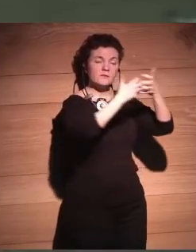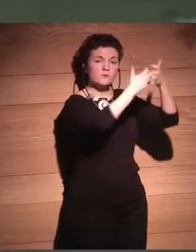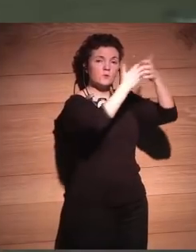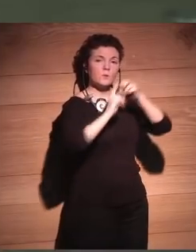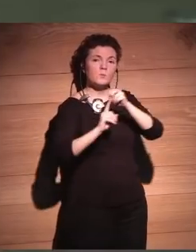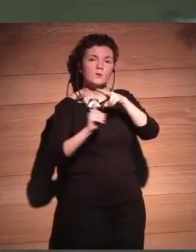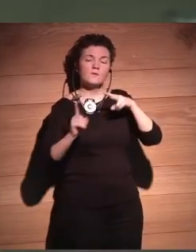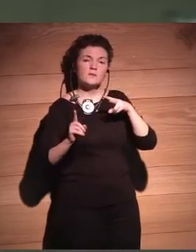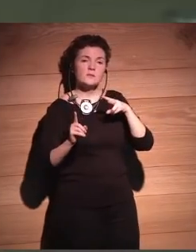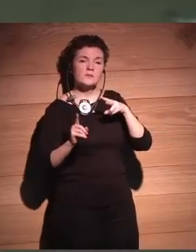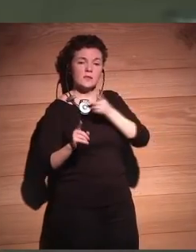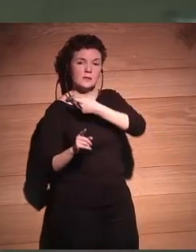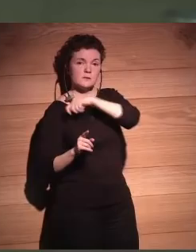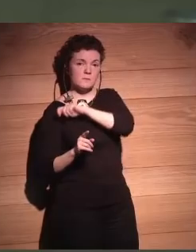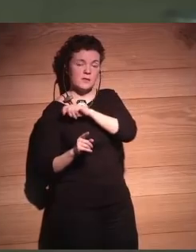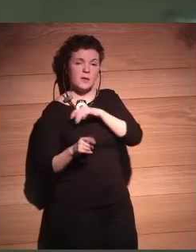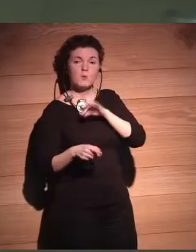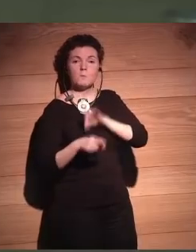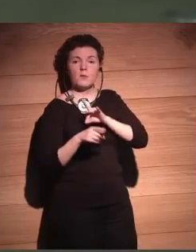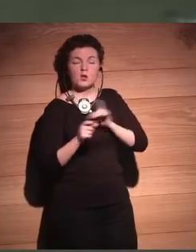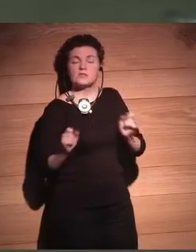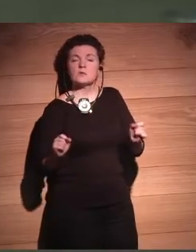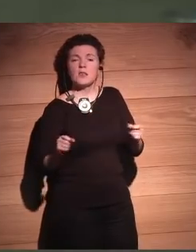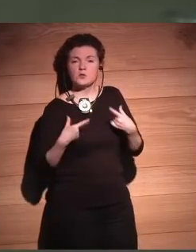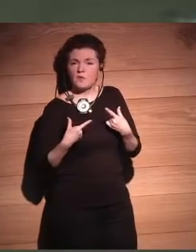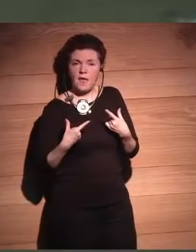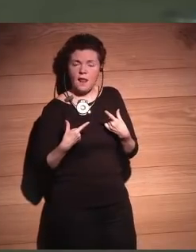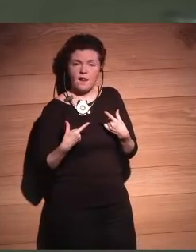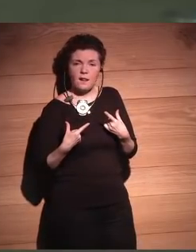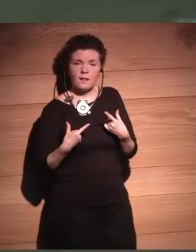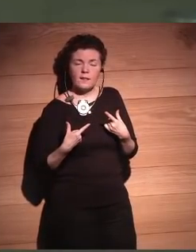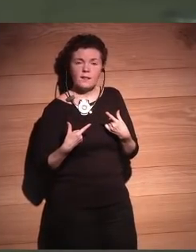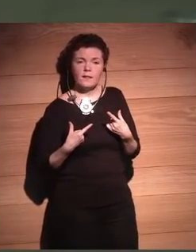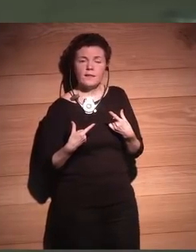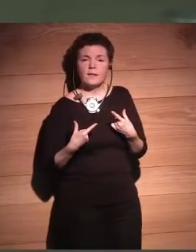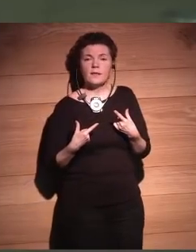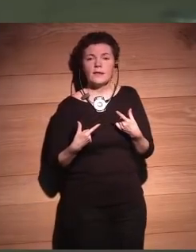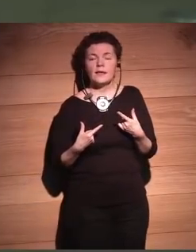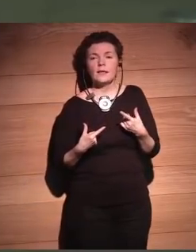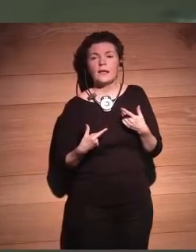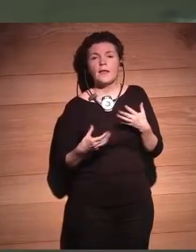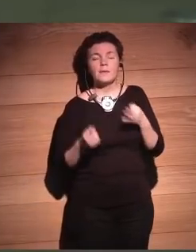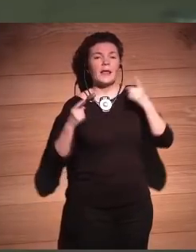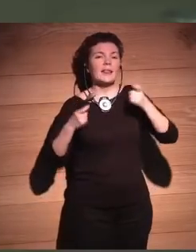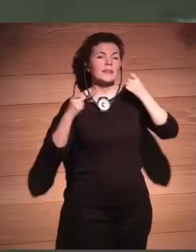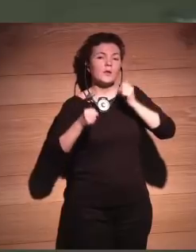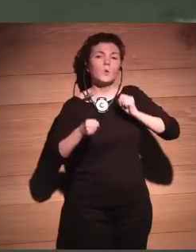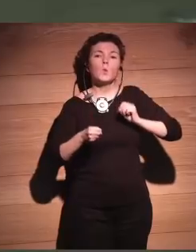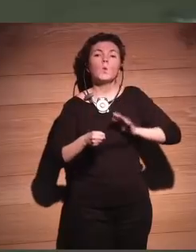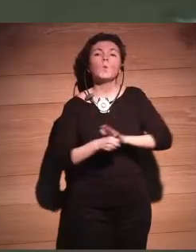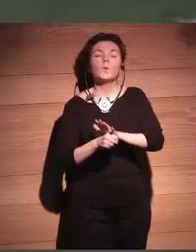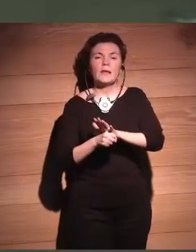la perspectiva en España con un sistema de salud público donde en principio tiene que intentar cubrir